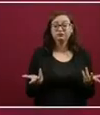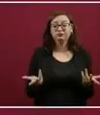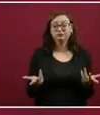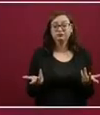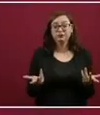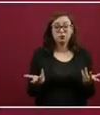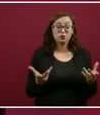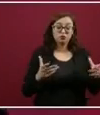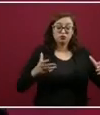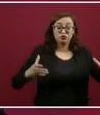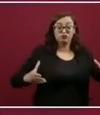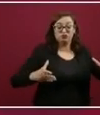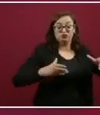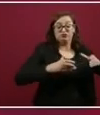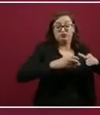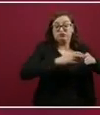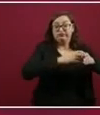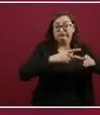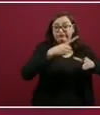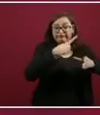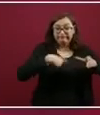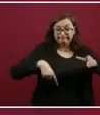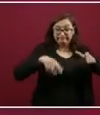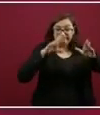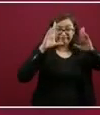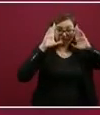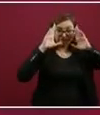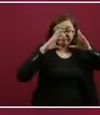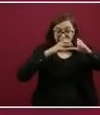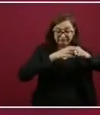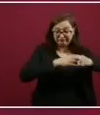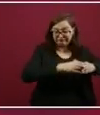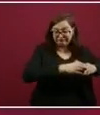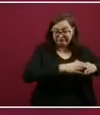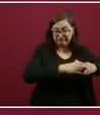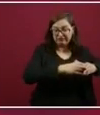los conservadores, que eran beneficiarios